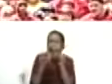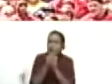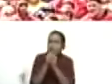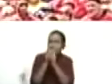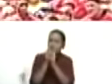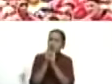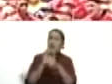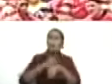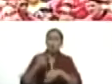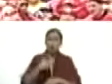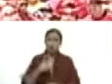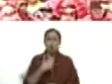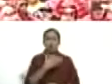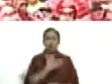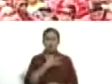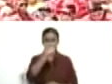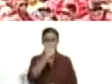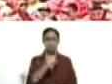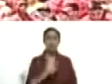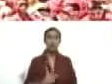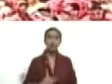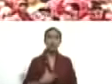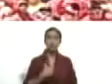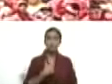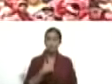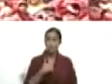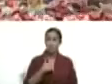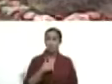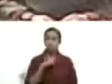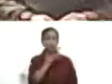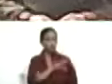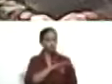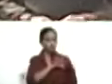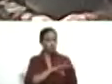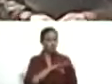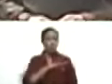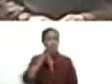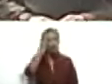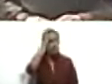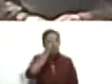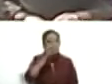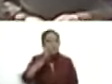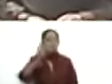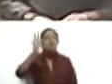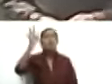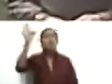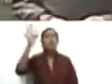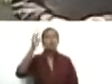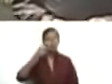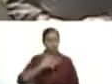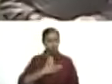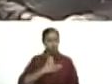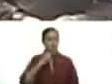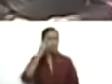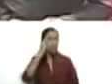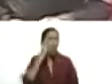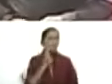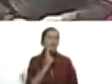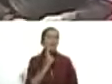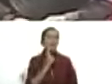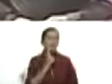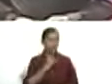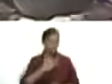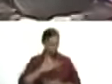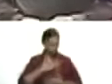Porque yo soy marxista, de formación y de convicción. Soy bolivariano de raíz, de nacimiento,